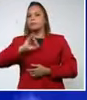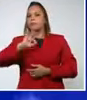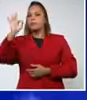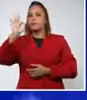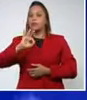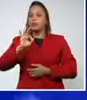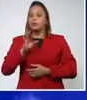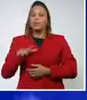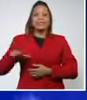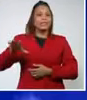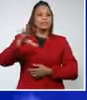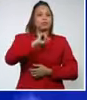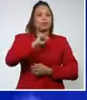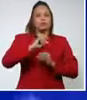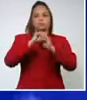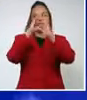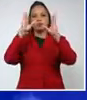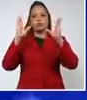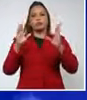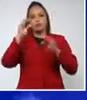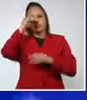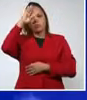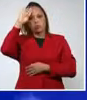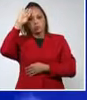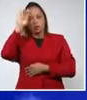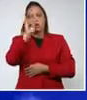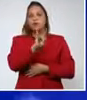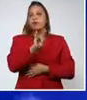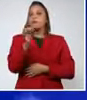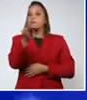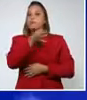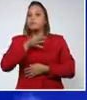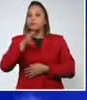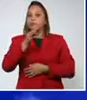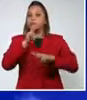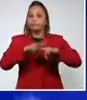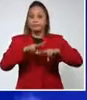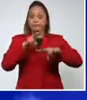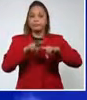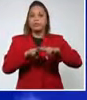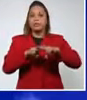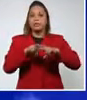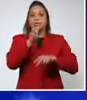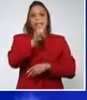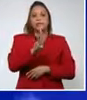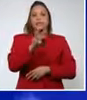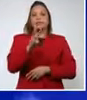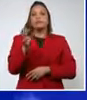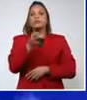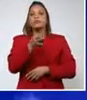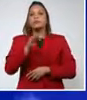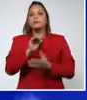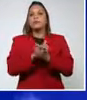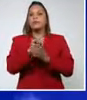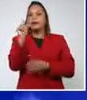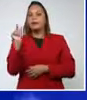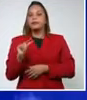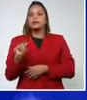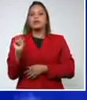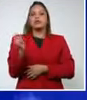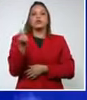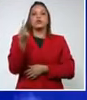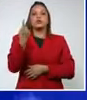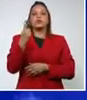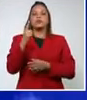de Cuba. Como ven, 9 municipios de la provincia de La Habana, 3 de Mayabeque y 1 de la provincia de